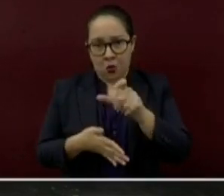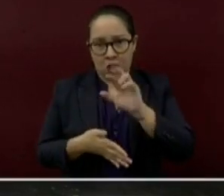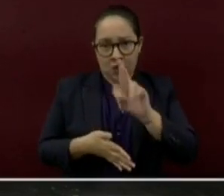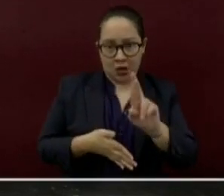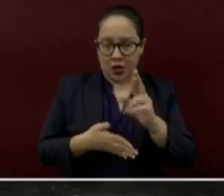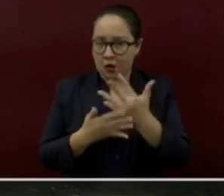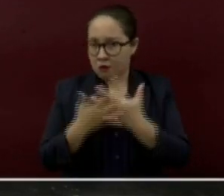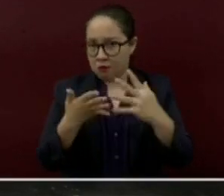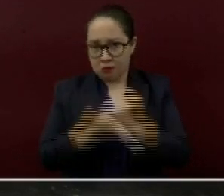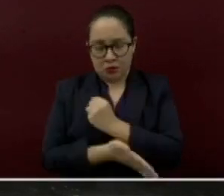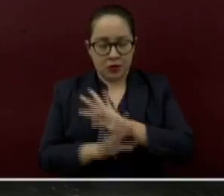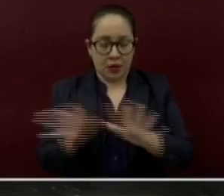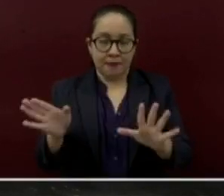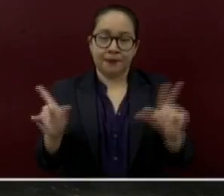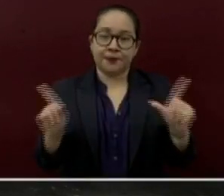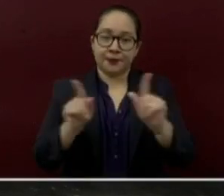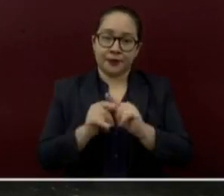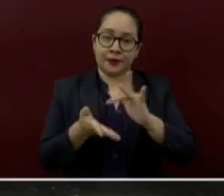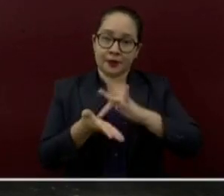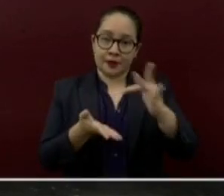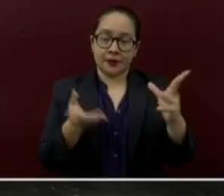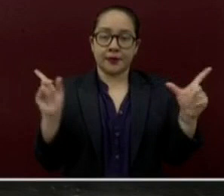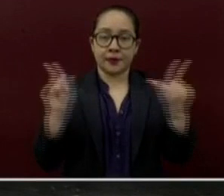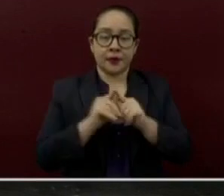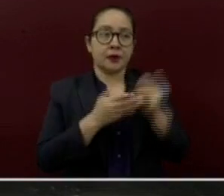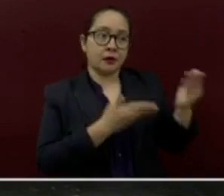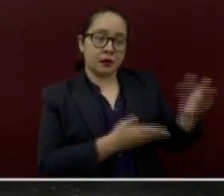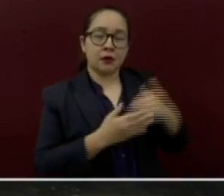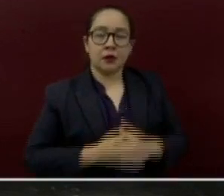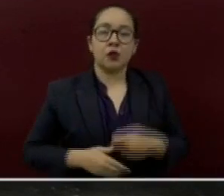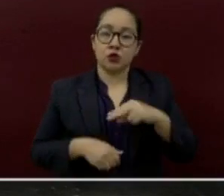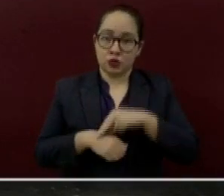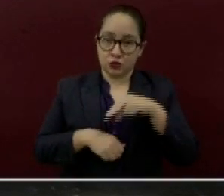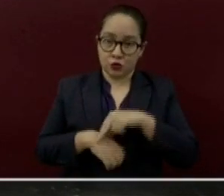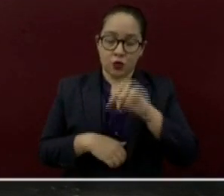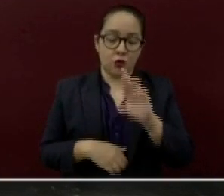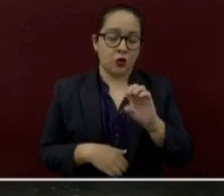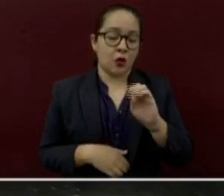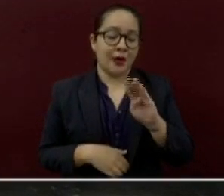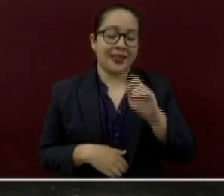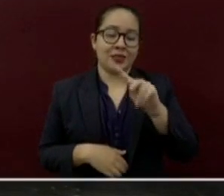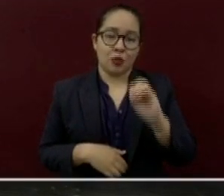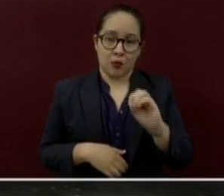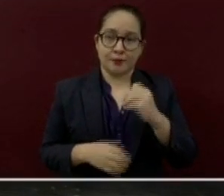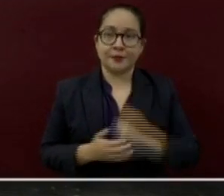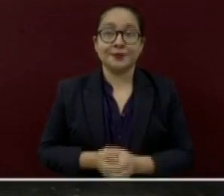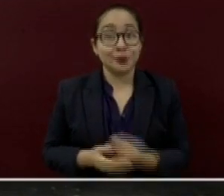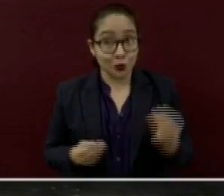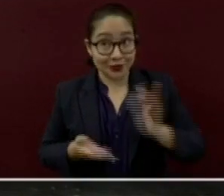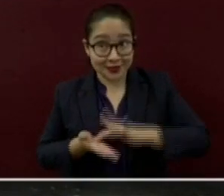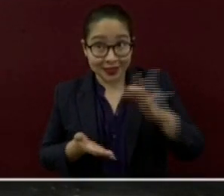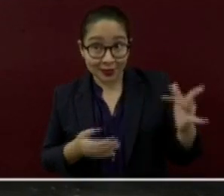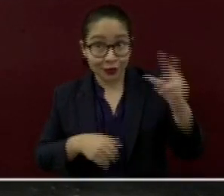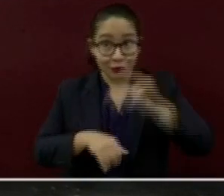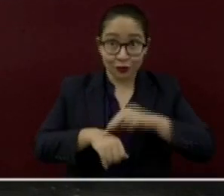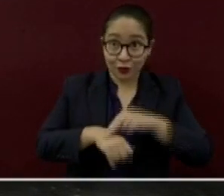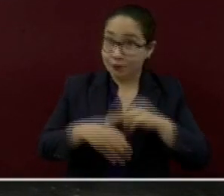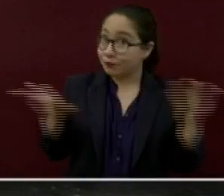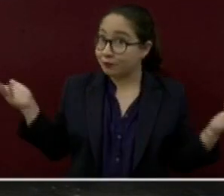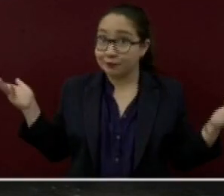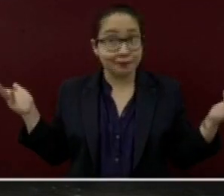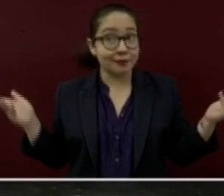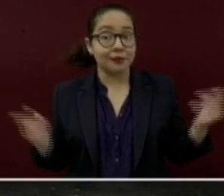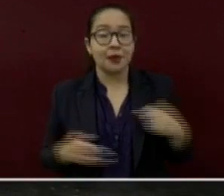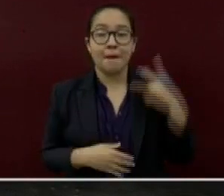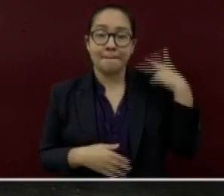agradezco el espacio y cedo la voz al doctor roberto ramos alor muchísimas gracias doctora muchas gracias doctor